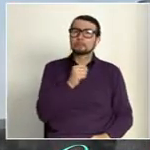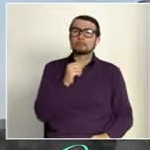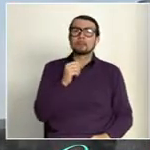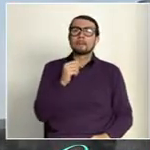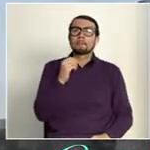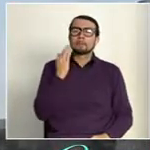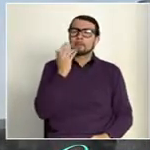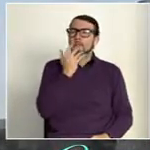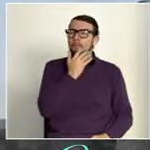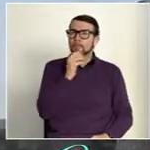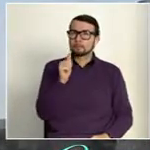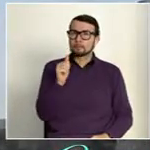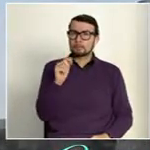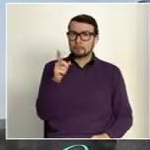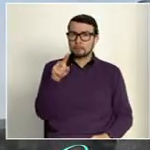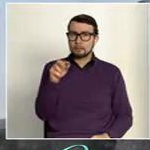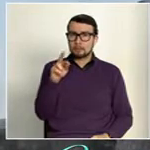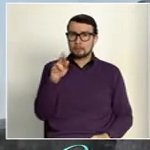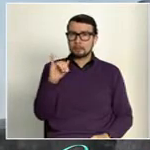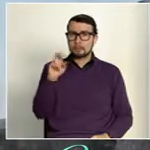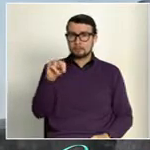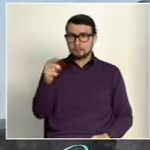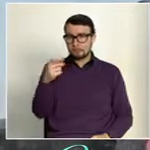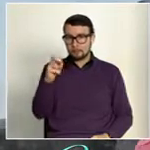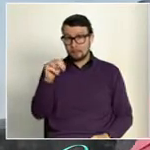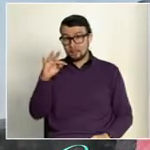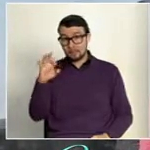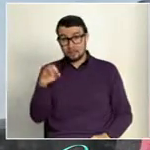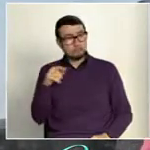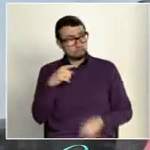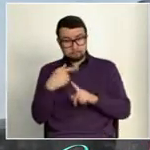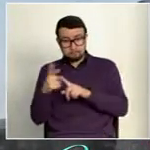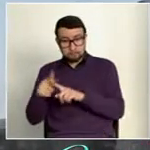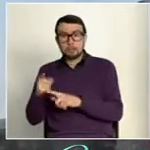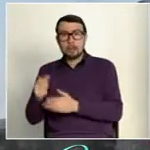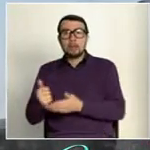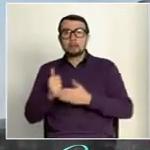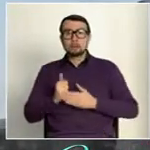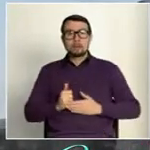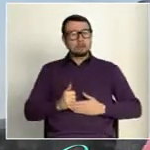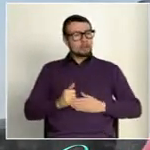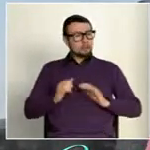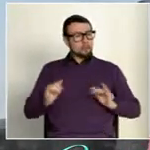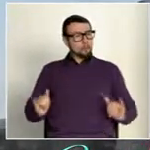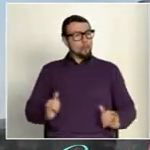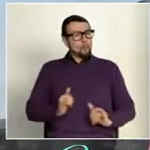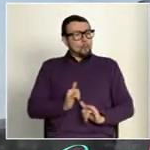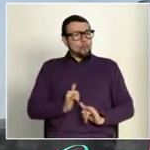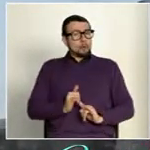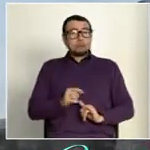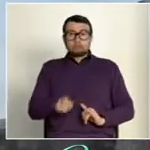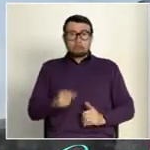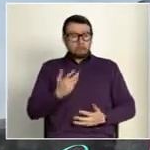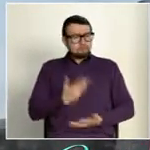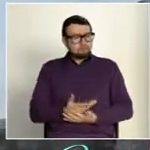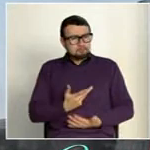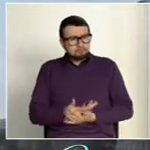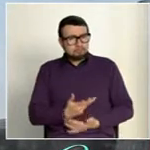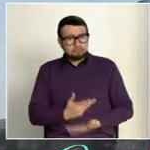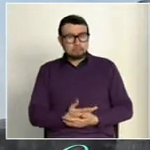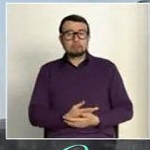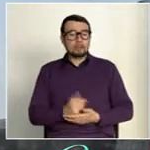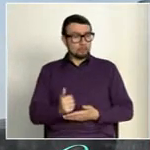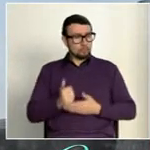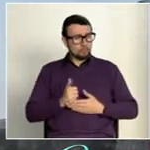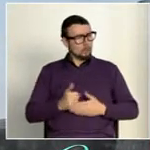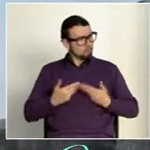y todos los sabores astringentes son sabores que ayudan a drenar líquido del cuerpo y hacen que la persona no acumule líquido. O sea, ¿es diurético?